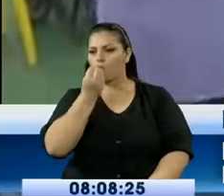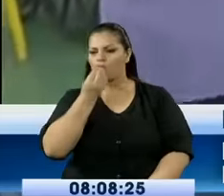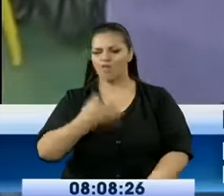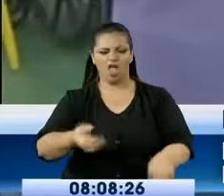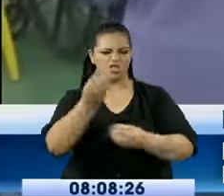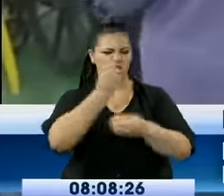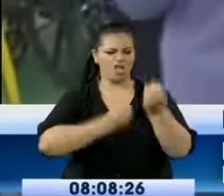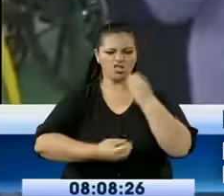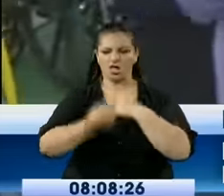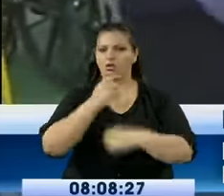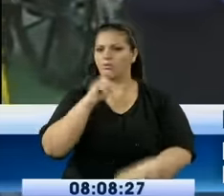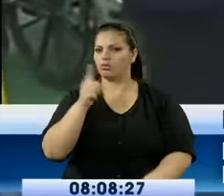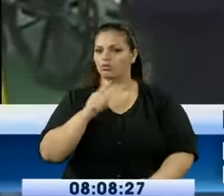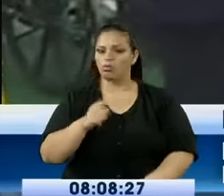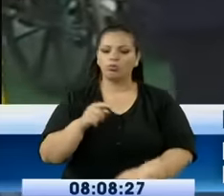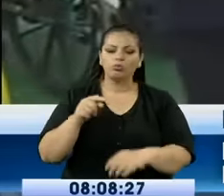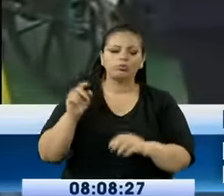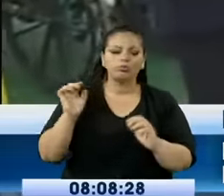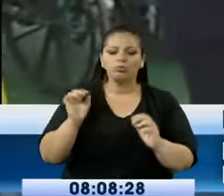a actividades físicas,